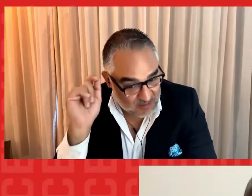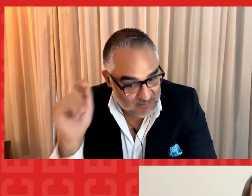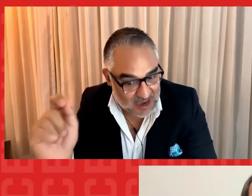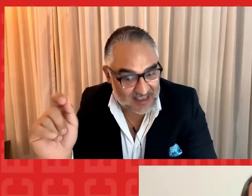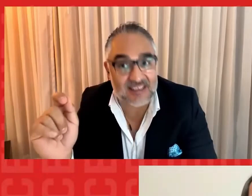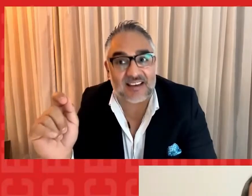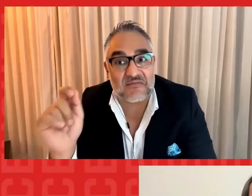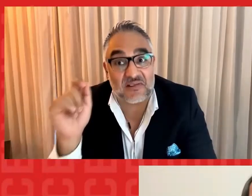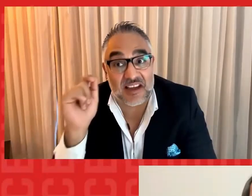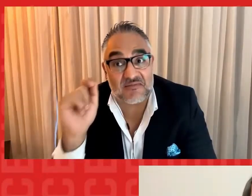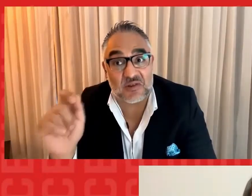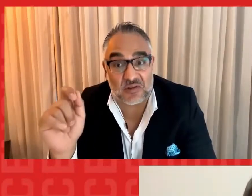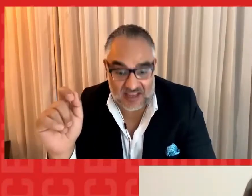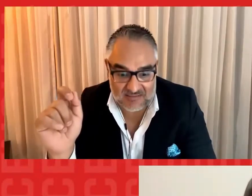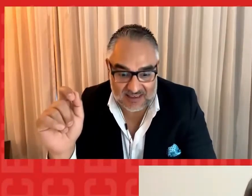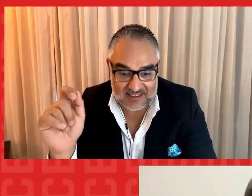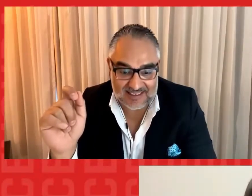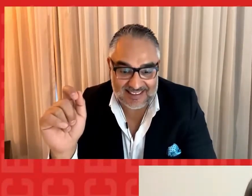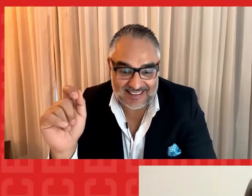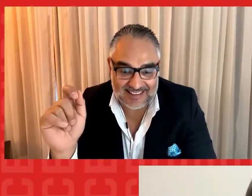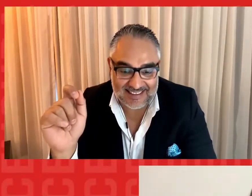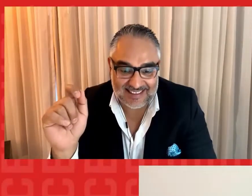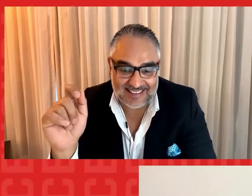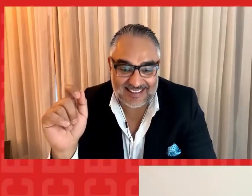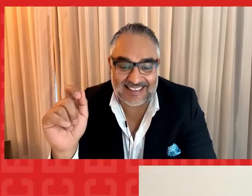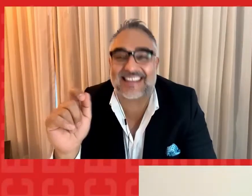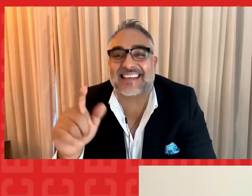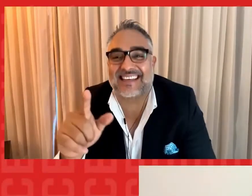pero prepárense, porque ¿Una hay muchos ubicación temas. secreta?